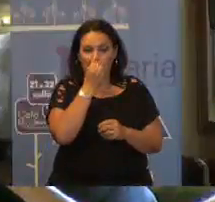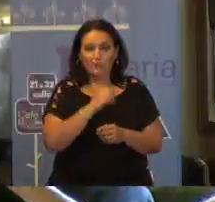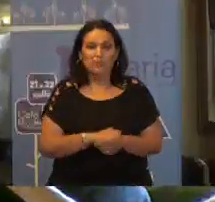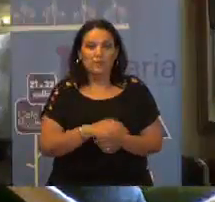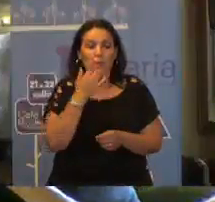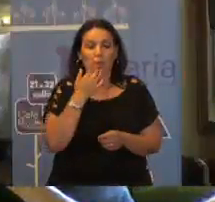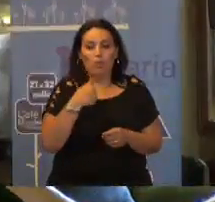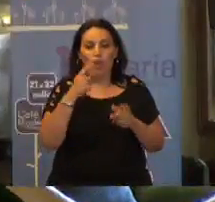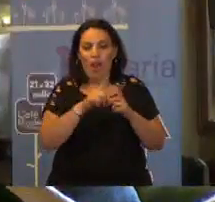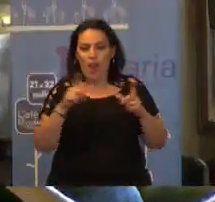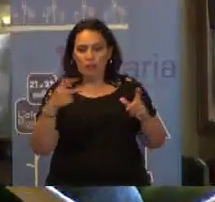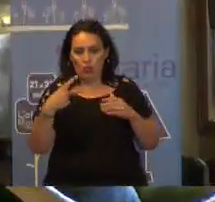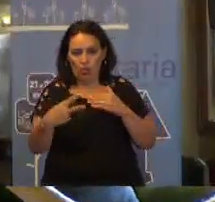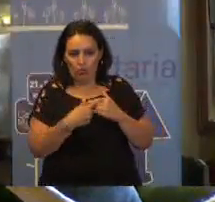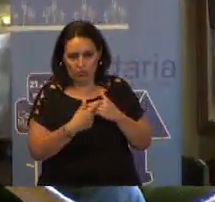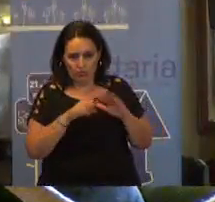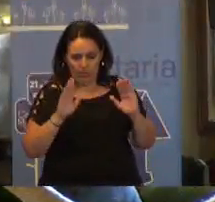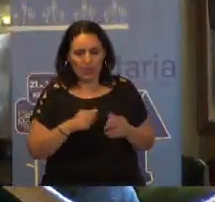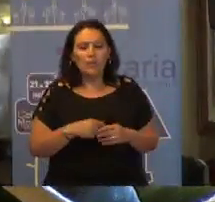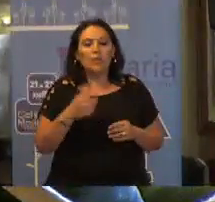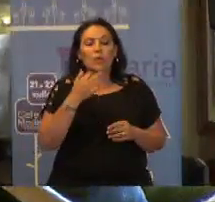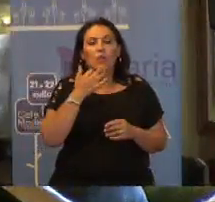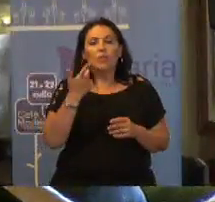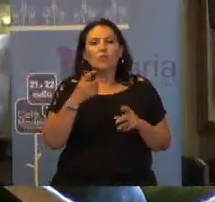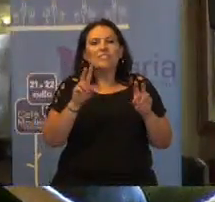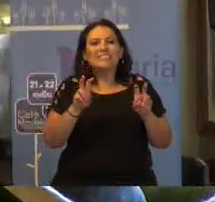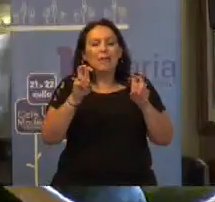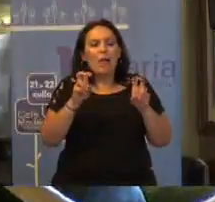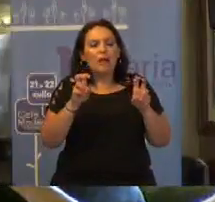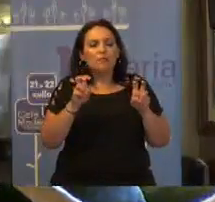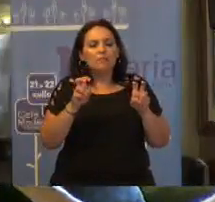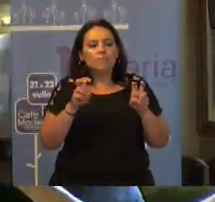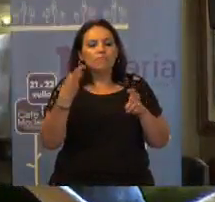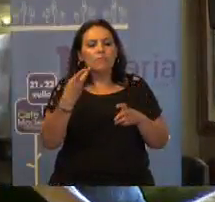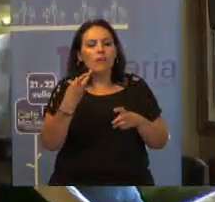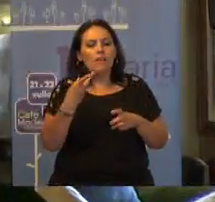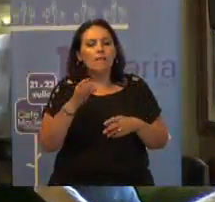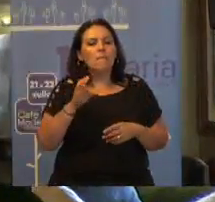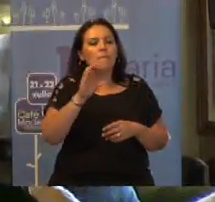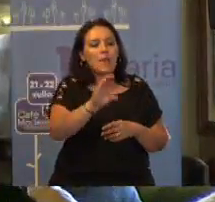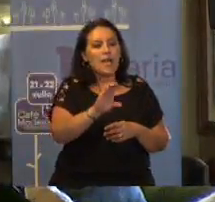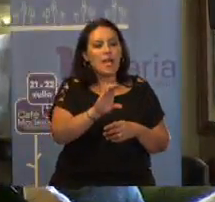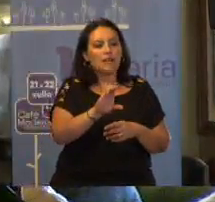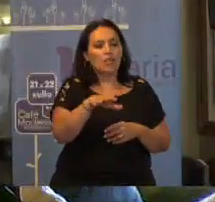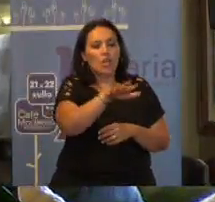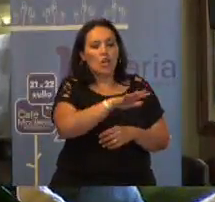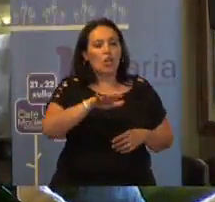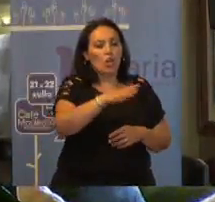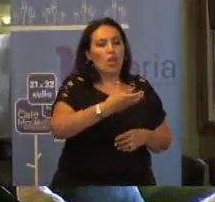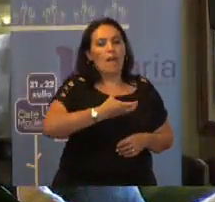cortas, que é moi importante sobre o tema de financiación local, que, digamos, como se financian os concellos. Eu